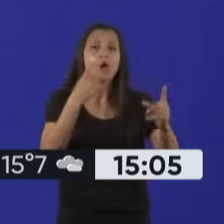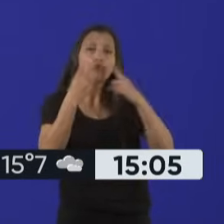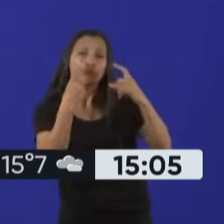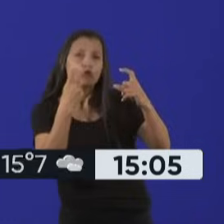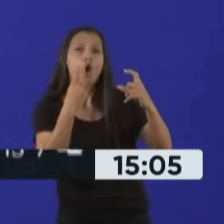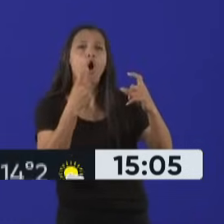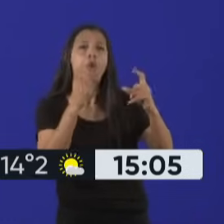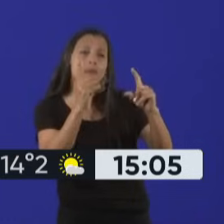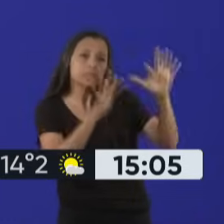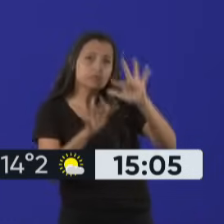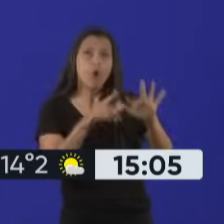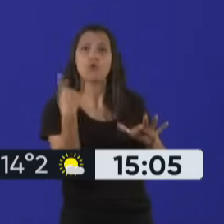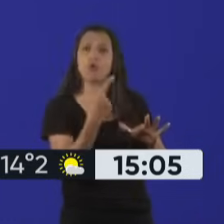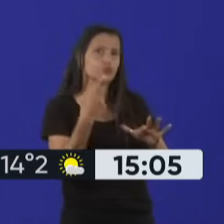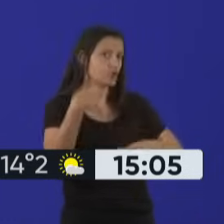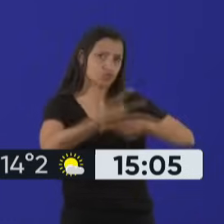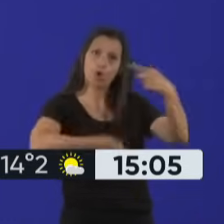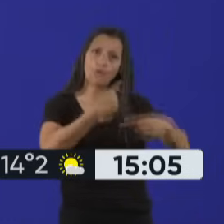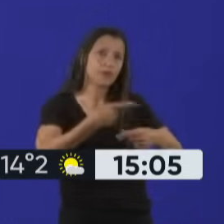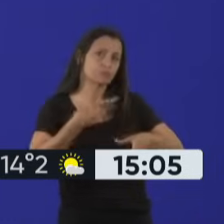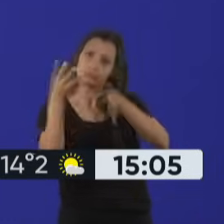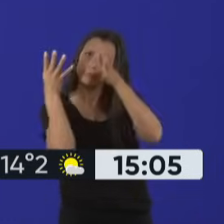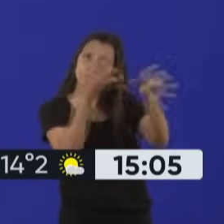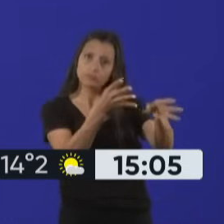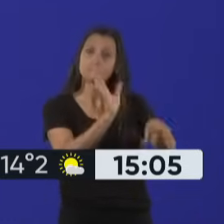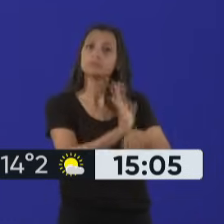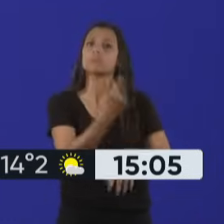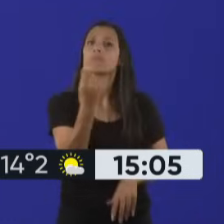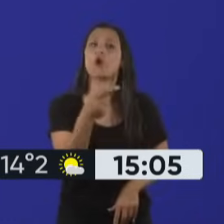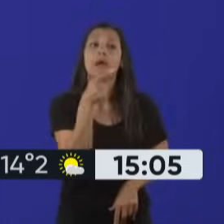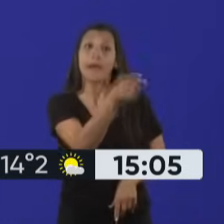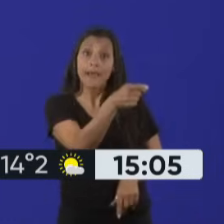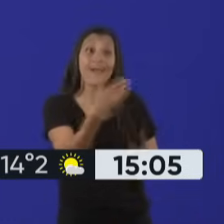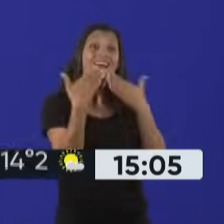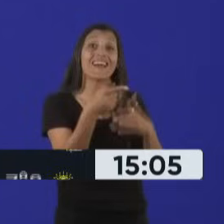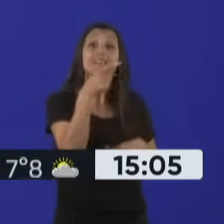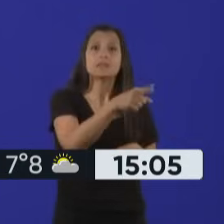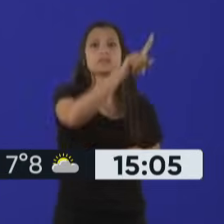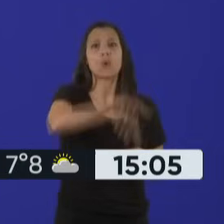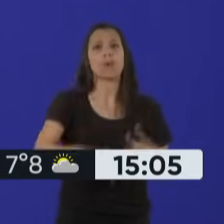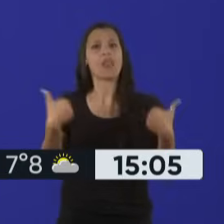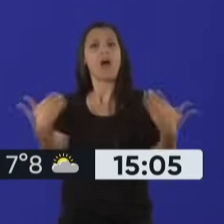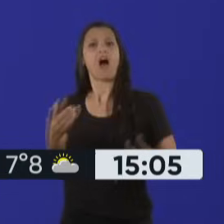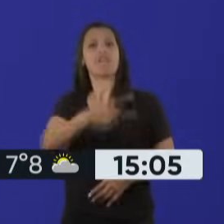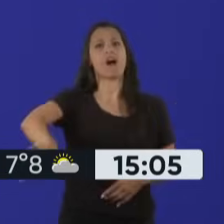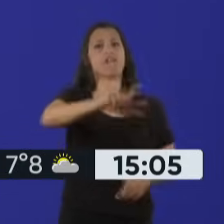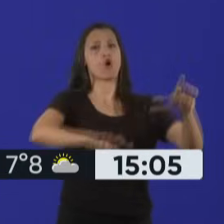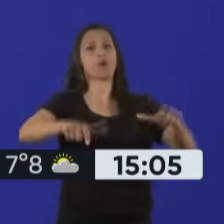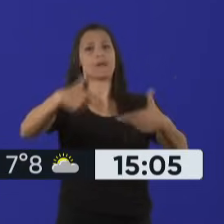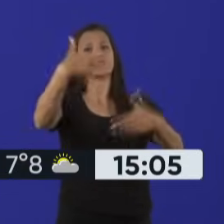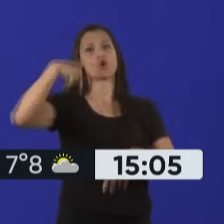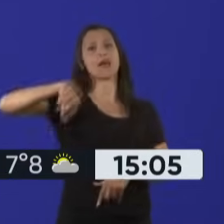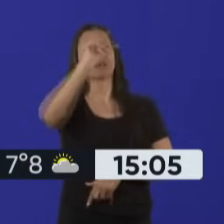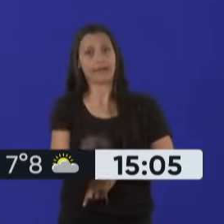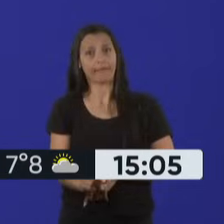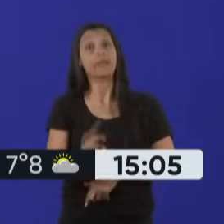desregulación vamos a seguir yendo al hueso. ¿Por qué? Porque eso va a ser en favor de los argentinos, va a potenciar muchísimo